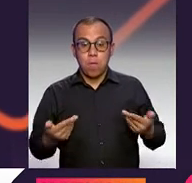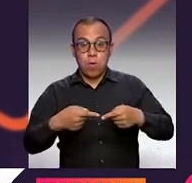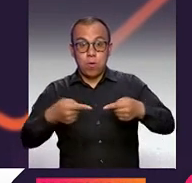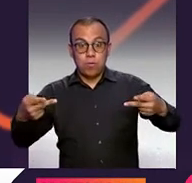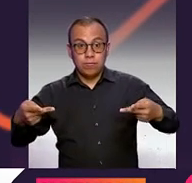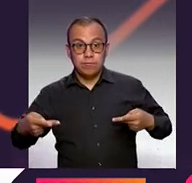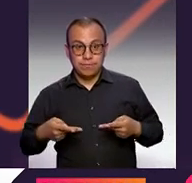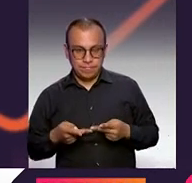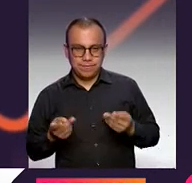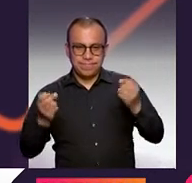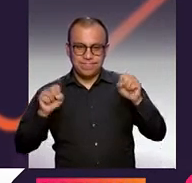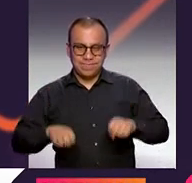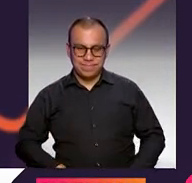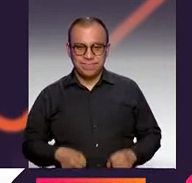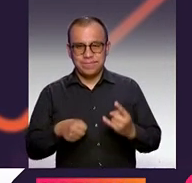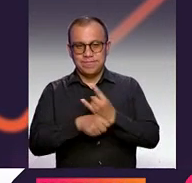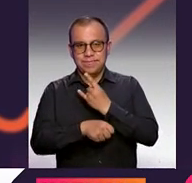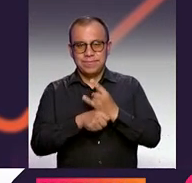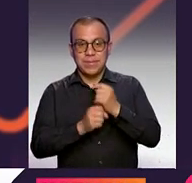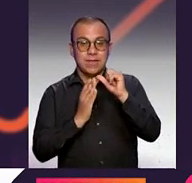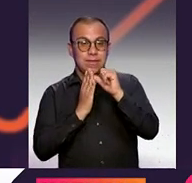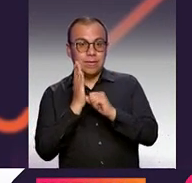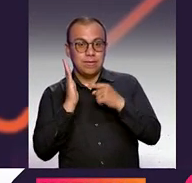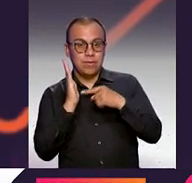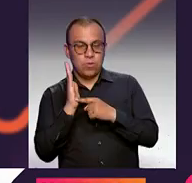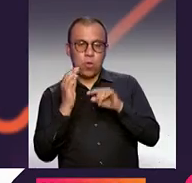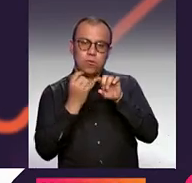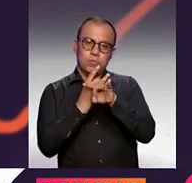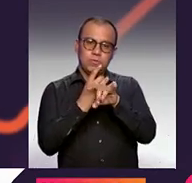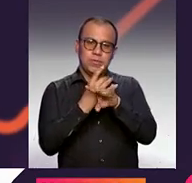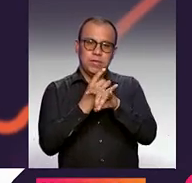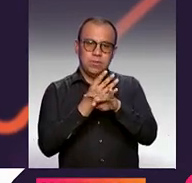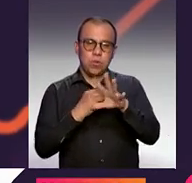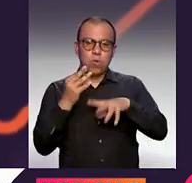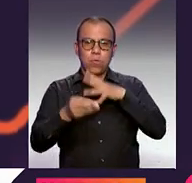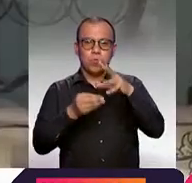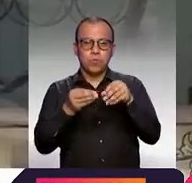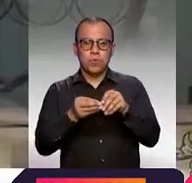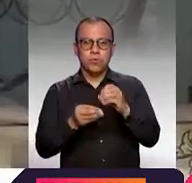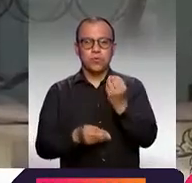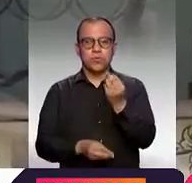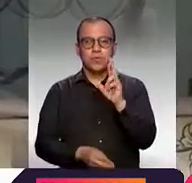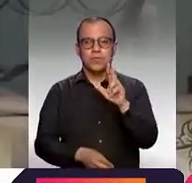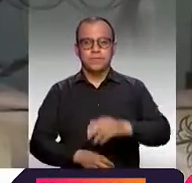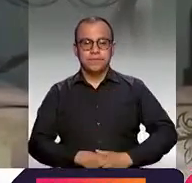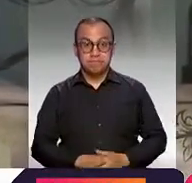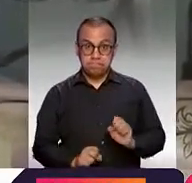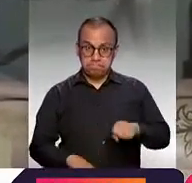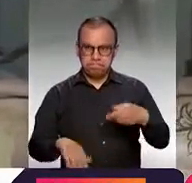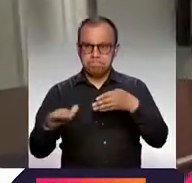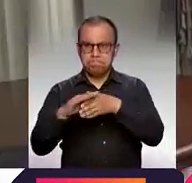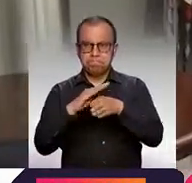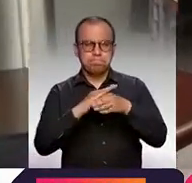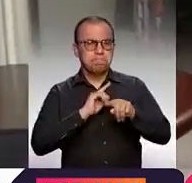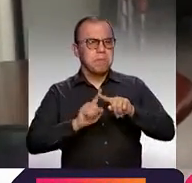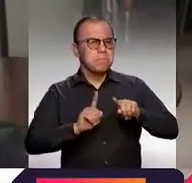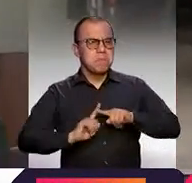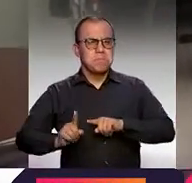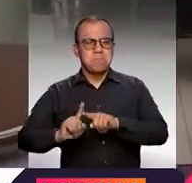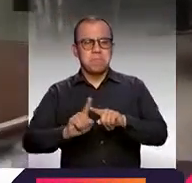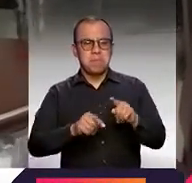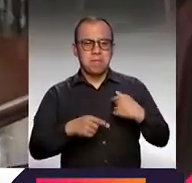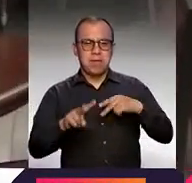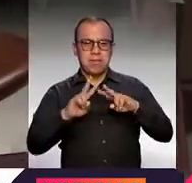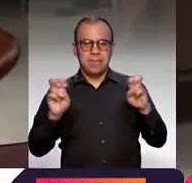venta. Se puede vender a través de la aplicación, chat o usando un código QR. Podrán acceder a los diferentes servicios para su